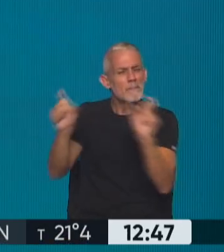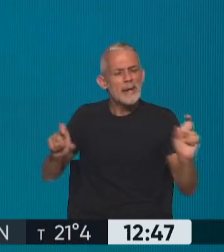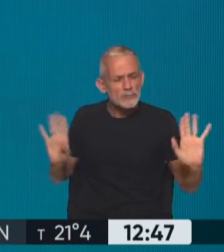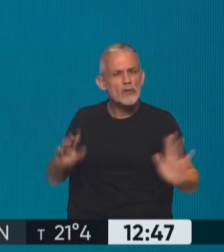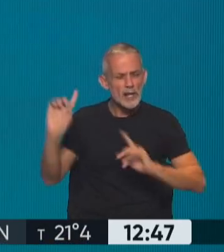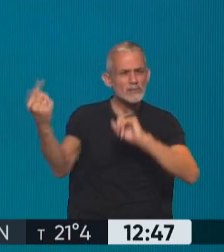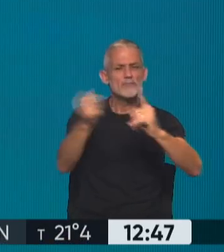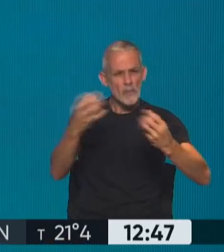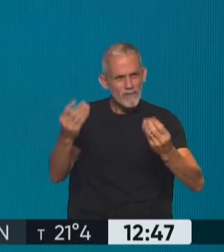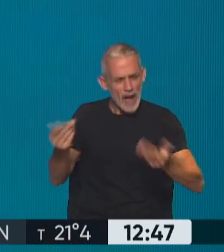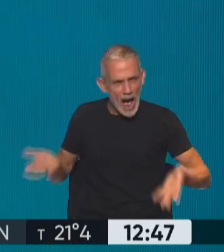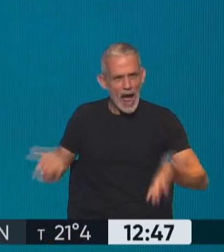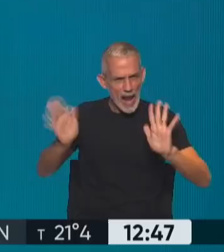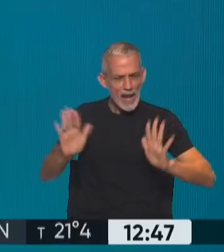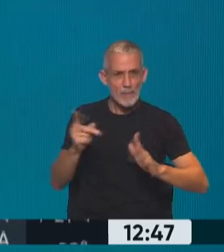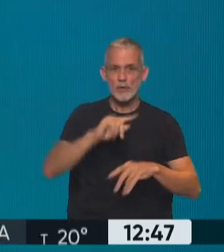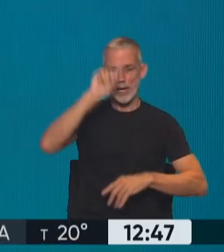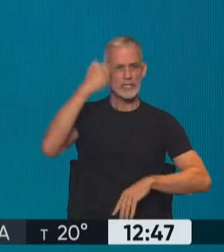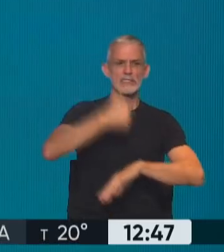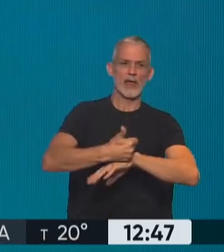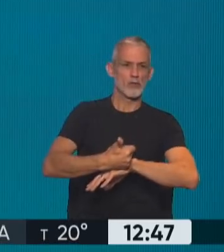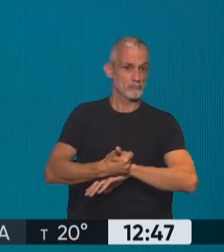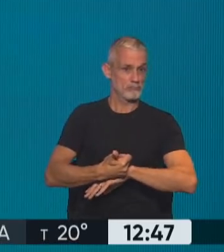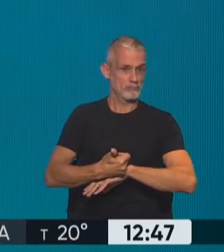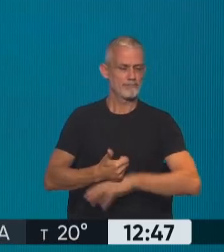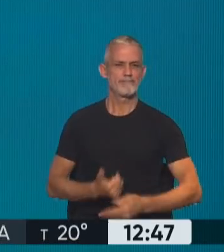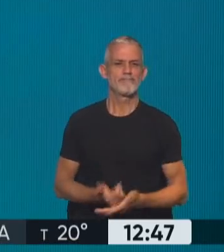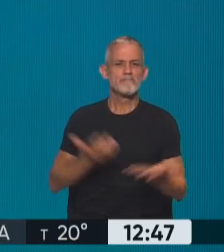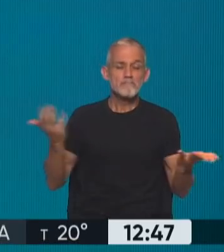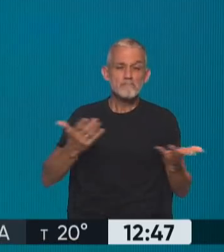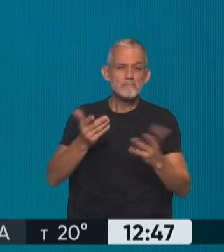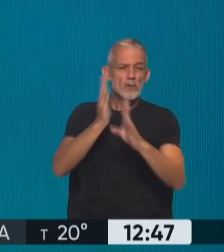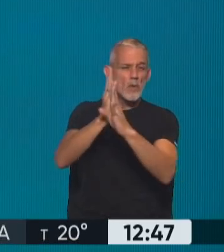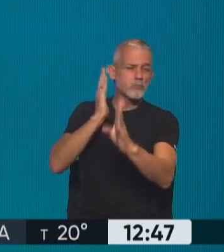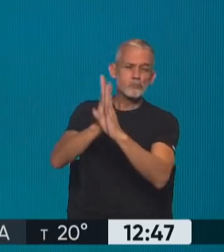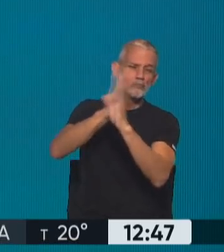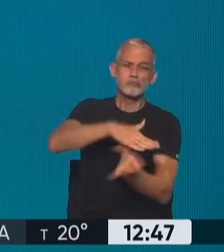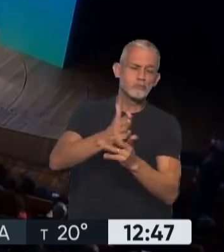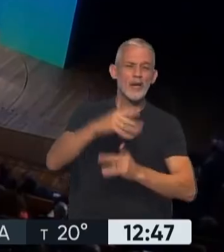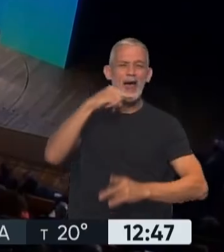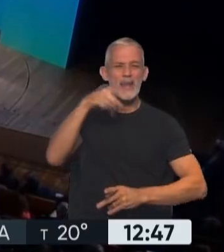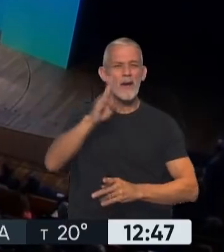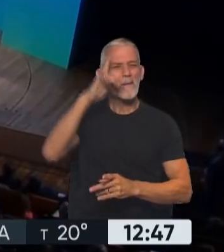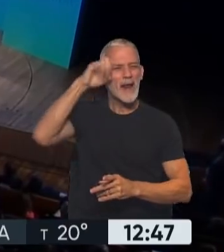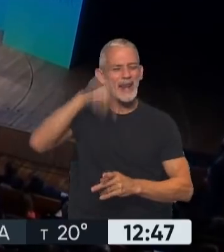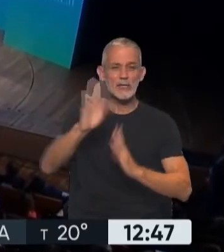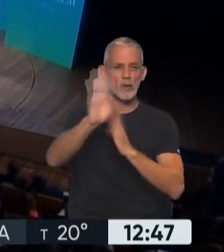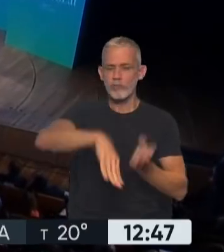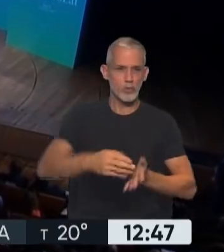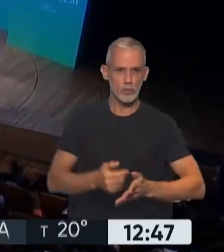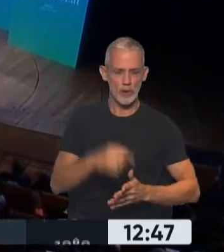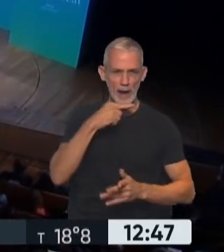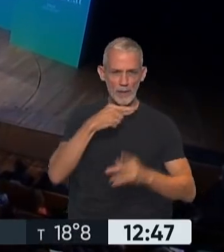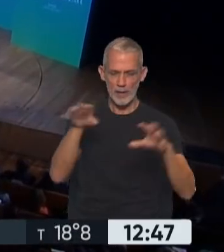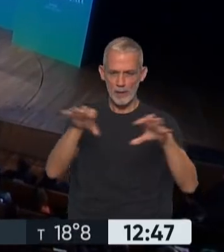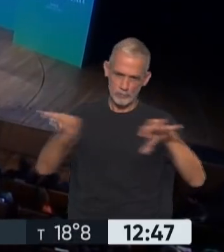cada individuo tenía que llevar adelante. Cuando cae el muro de Berlín, claramente